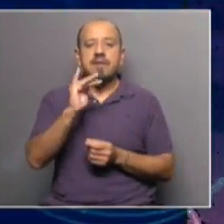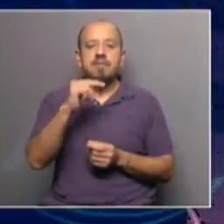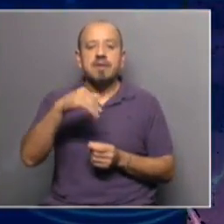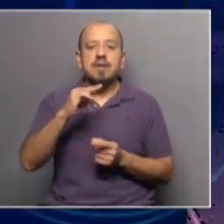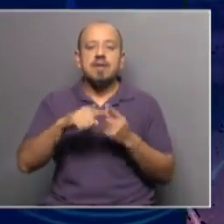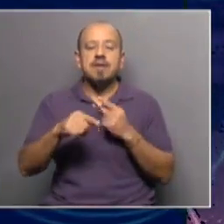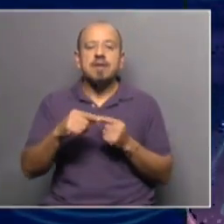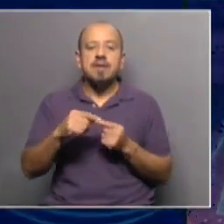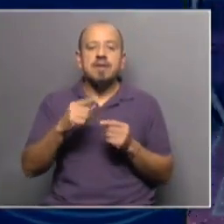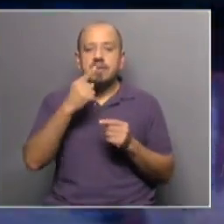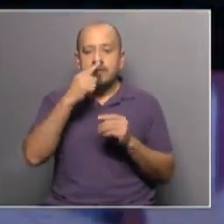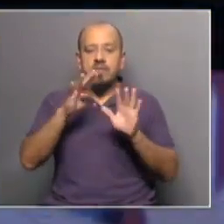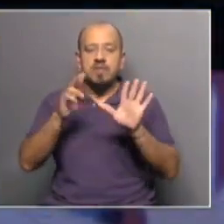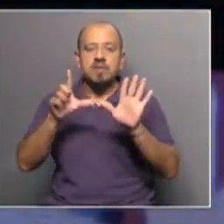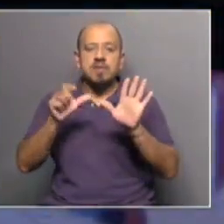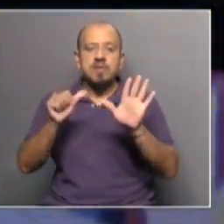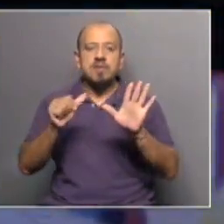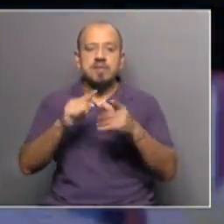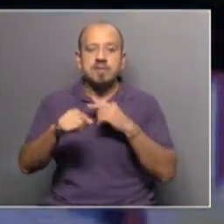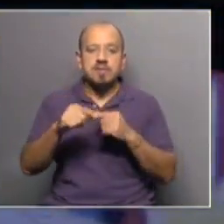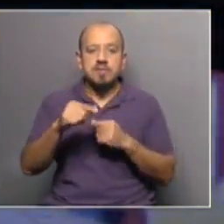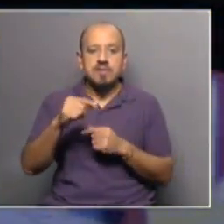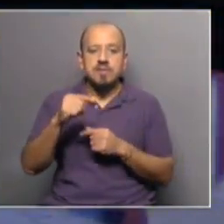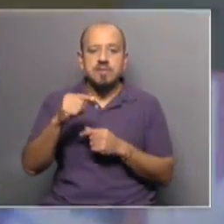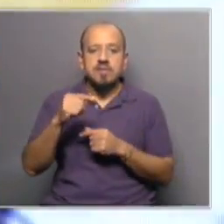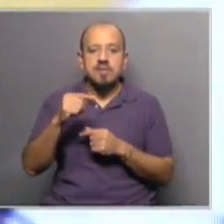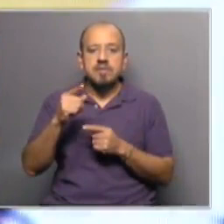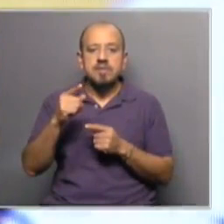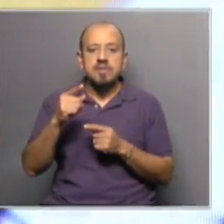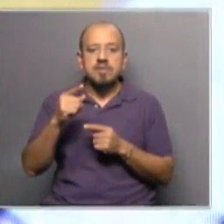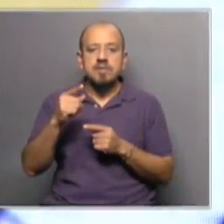76? Vos decís el caso del que envía el saludo para